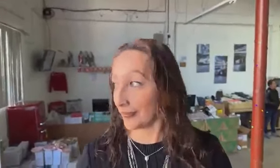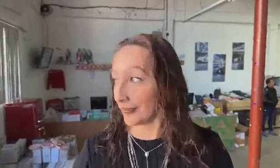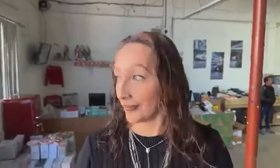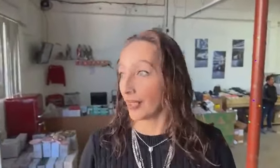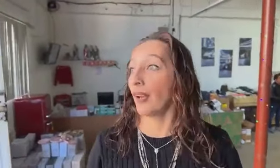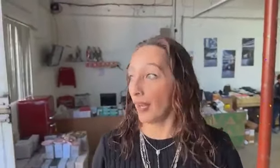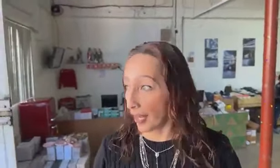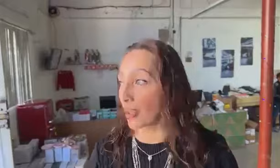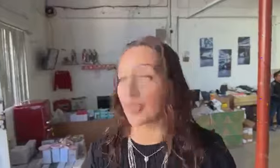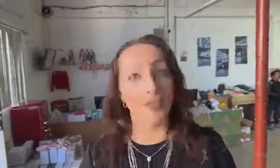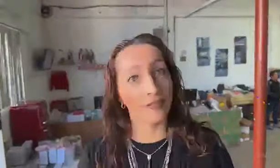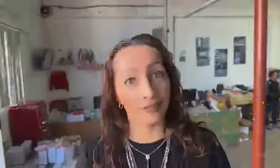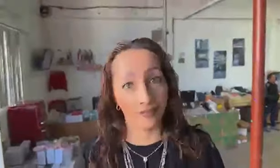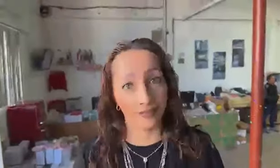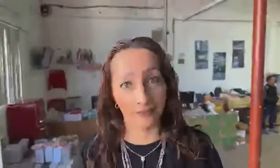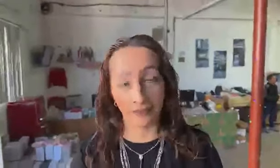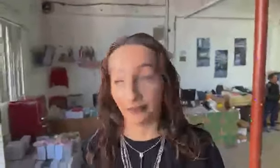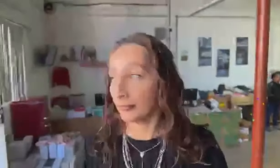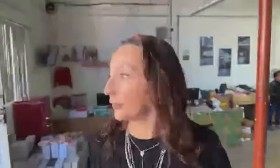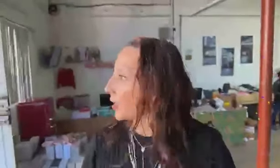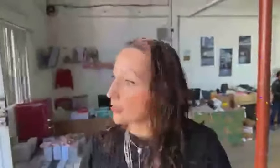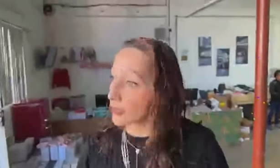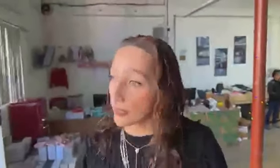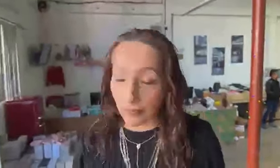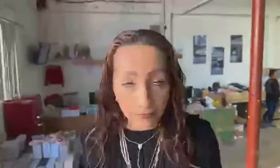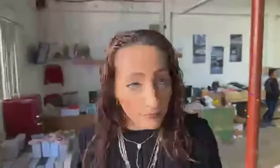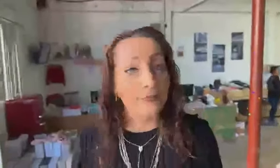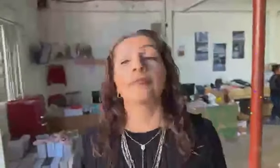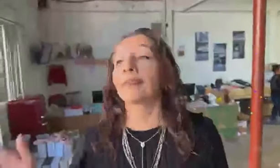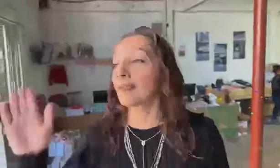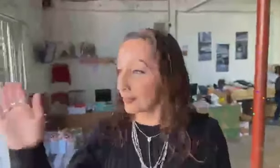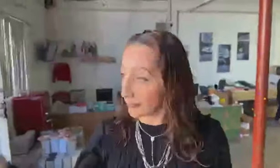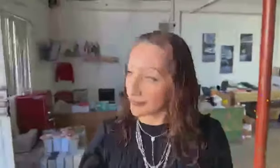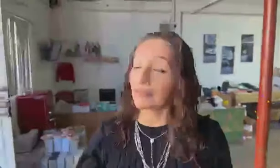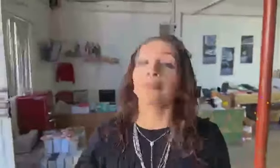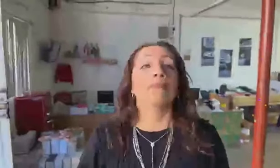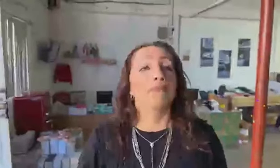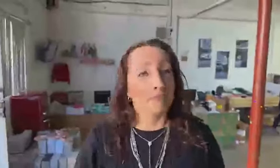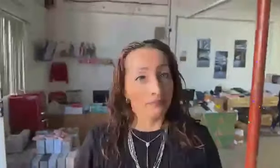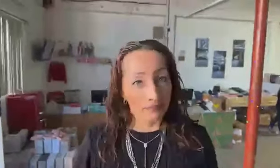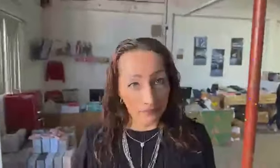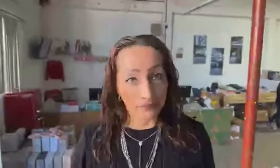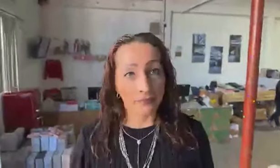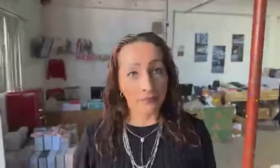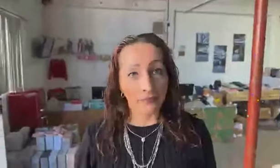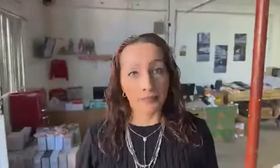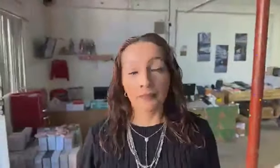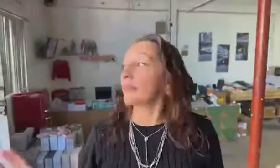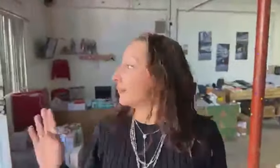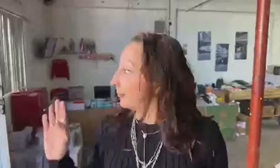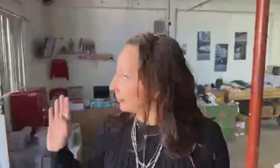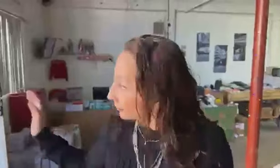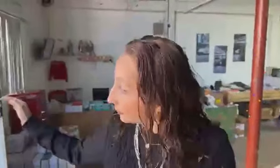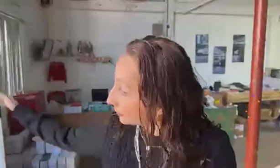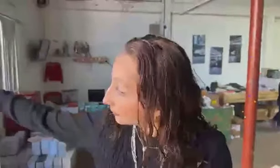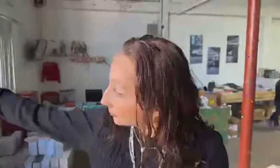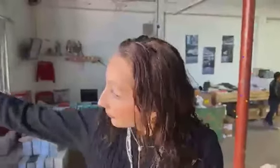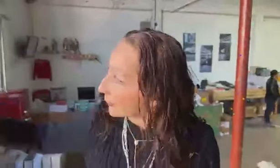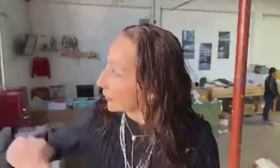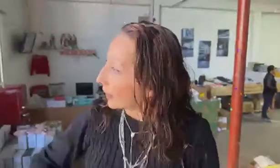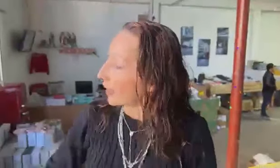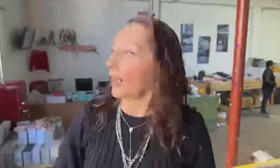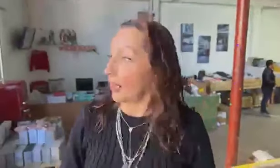Plus Ensenada. Están bien fáciles de llegar. Es la Gastelum, Virgilio Uribe, es la entrada a Ensenada, está como referencia a